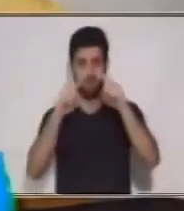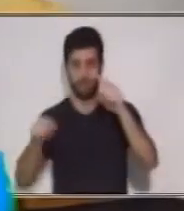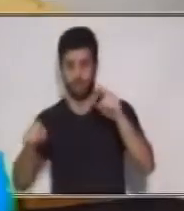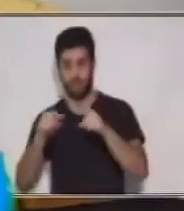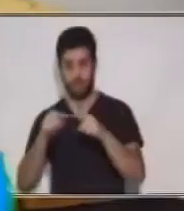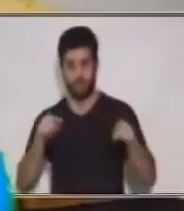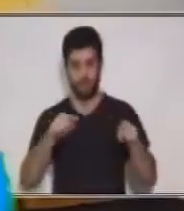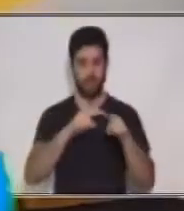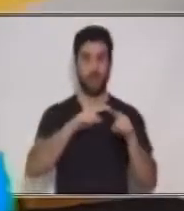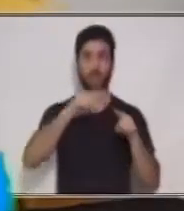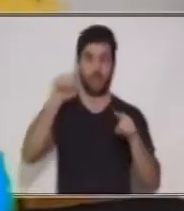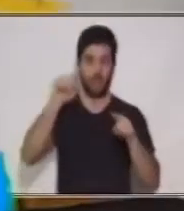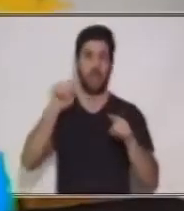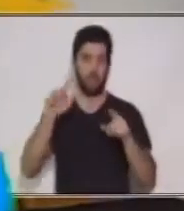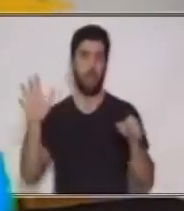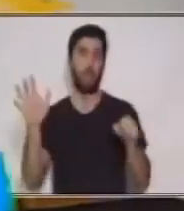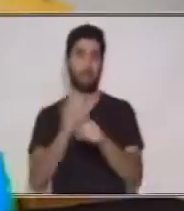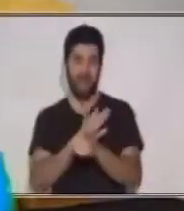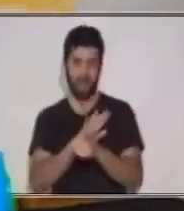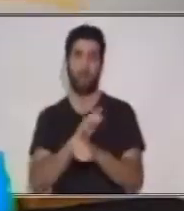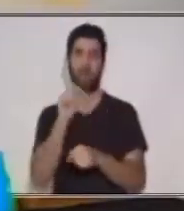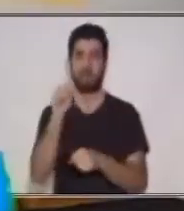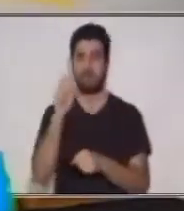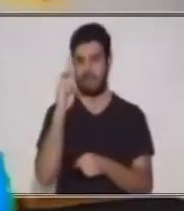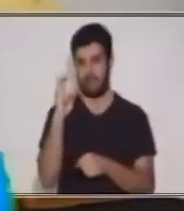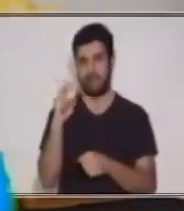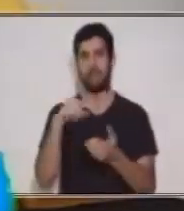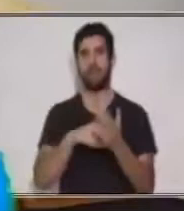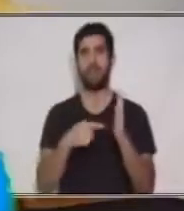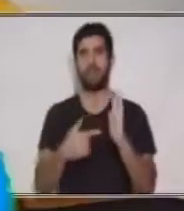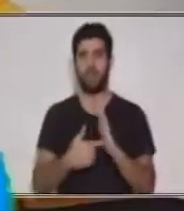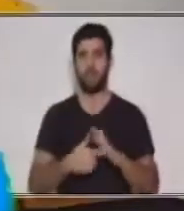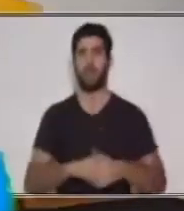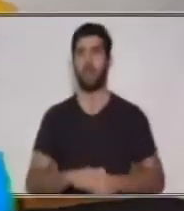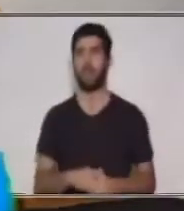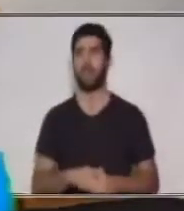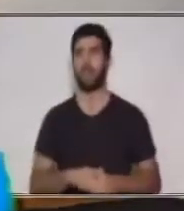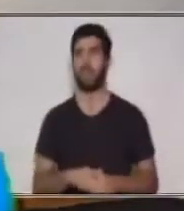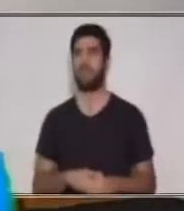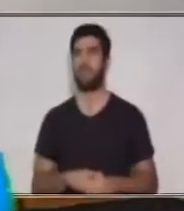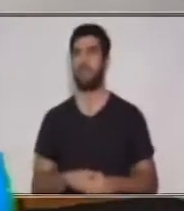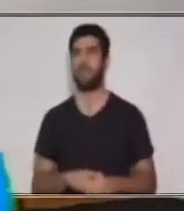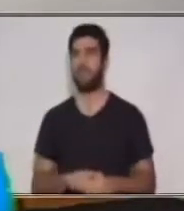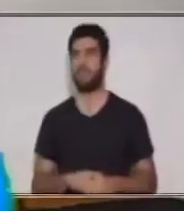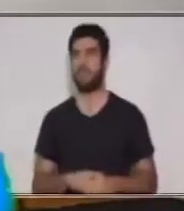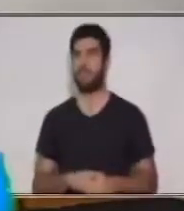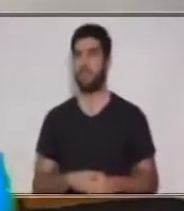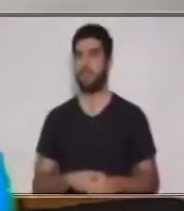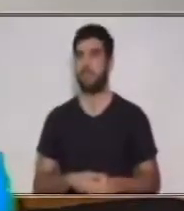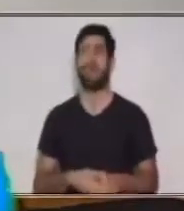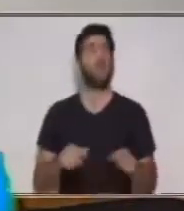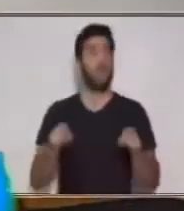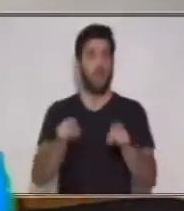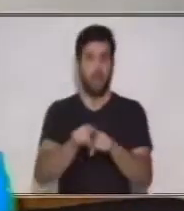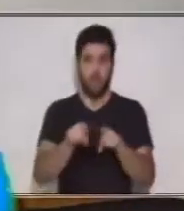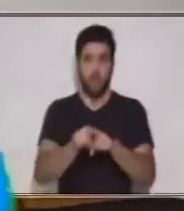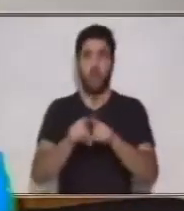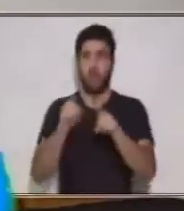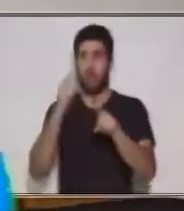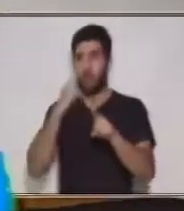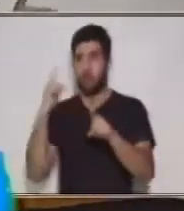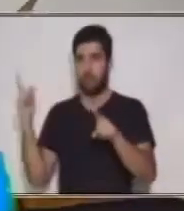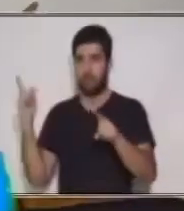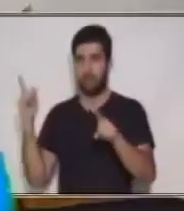esta imagen o de esta figura, ¿de acuerdo? Toda la orilla es lo que conforma el perímetro. Si podemos también observar el